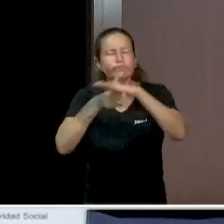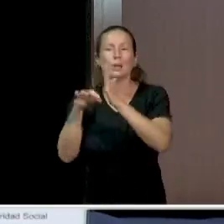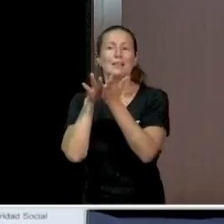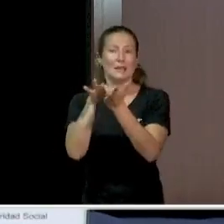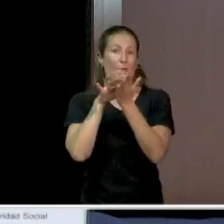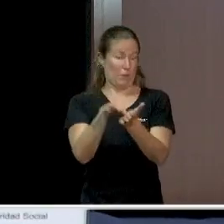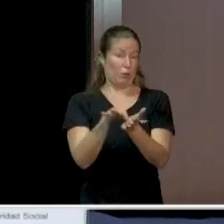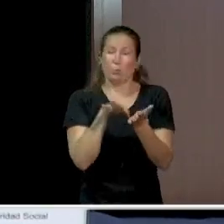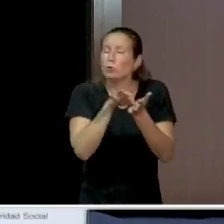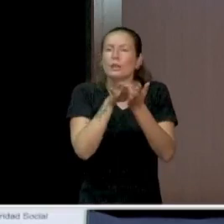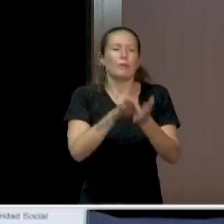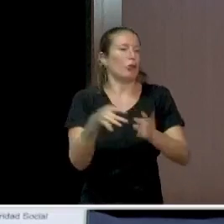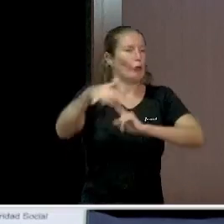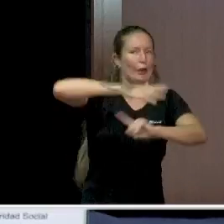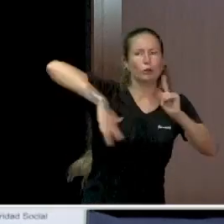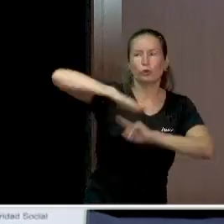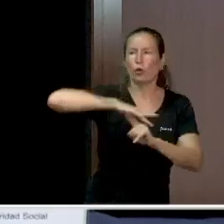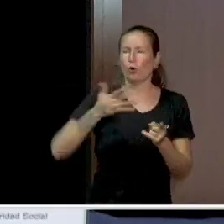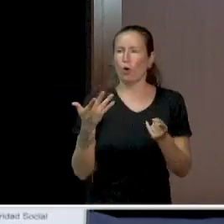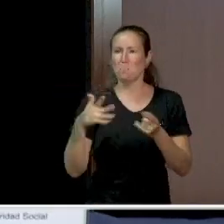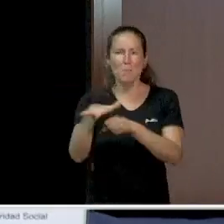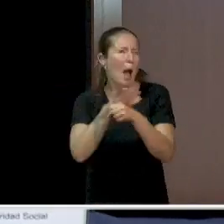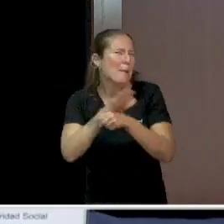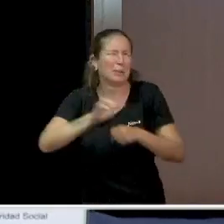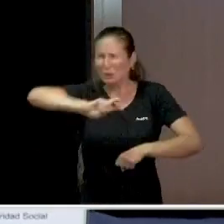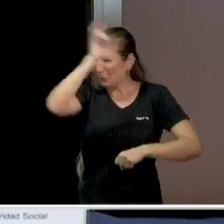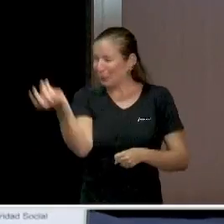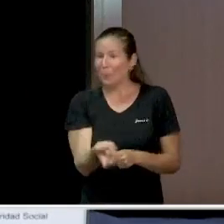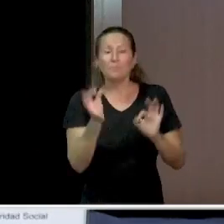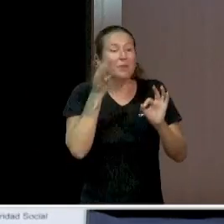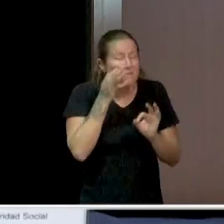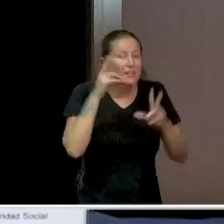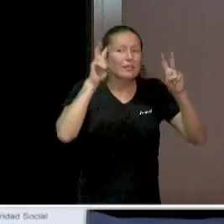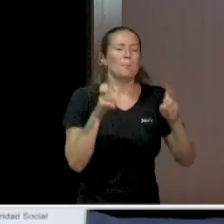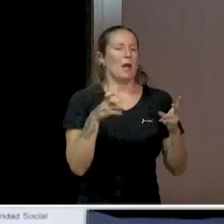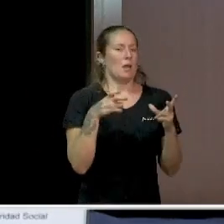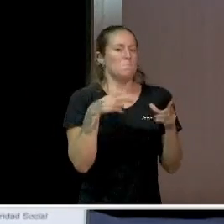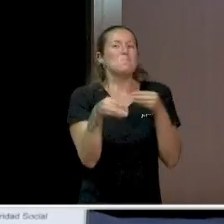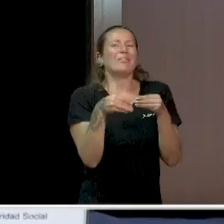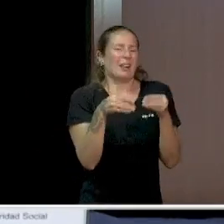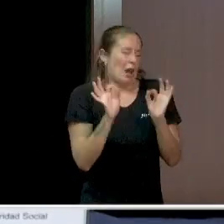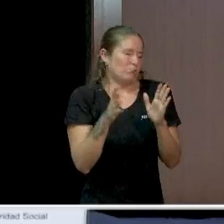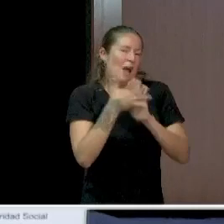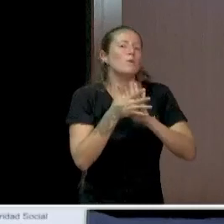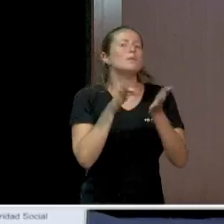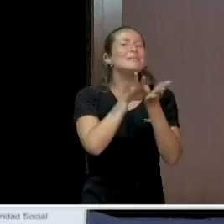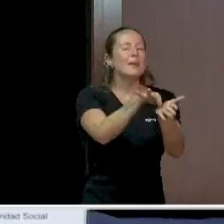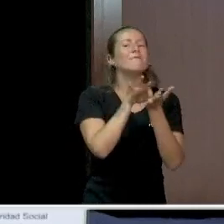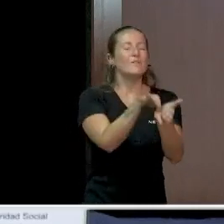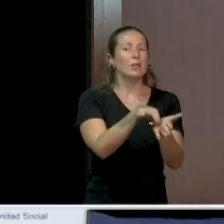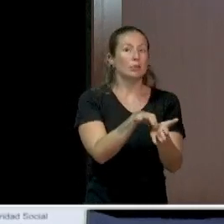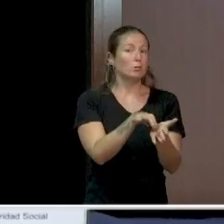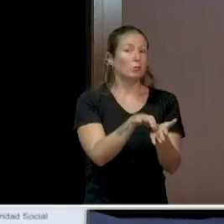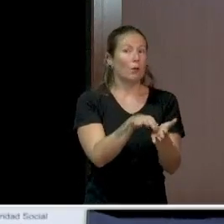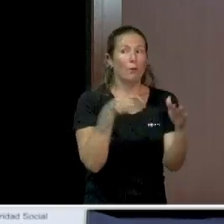a los servicios, entornos, ámbitos, etcétera, pero materialmente ese acceso queda frustrado porque todos